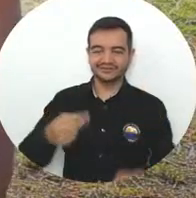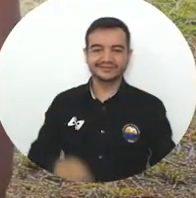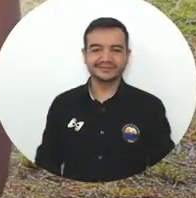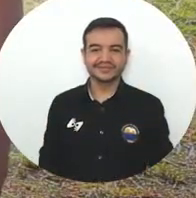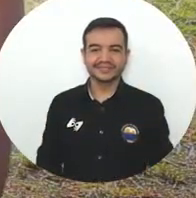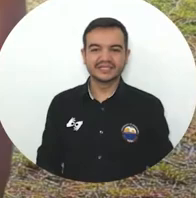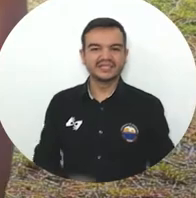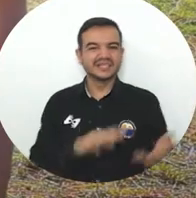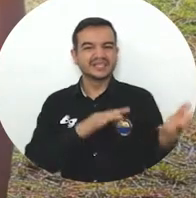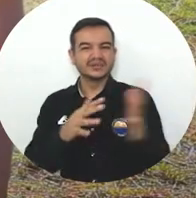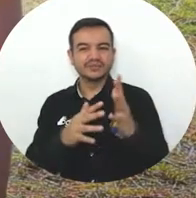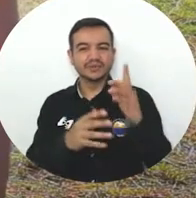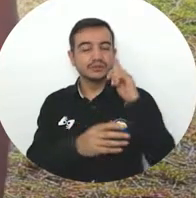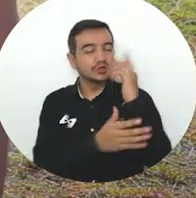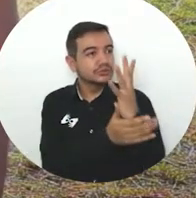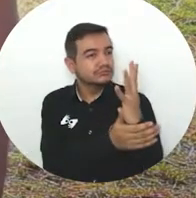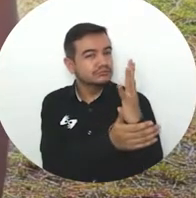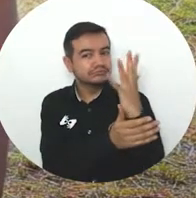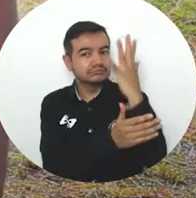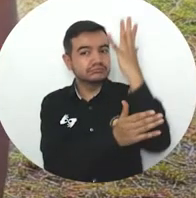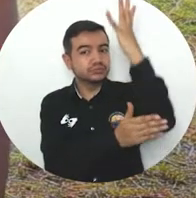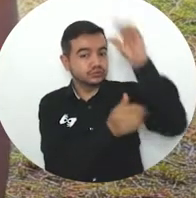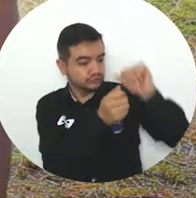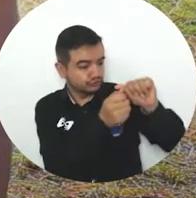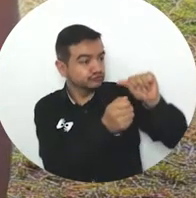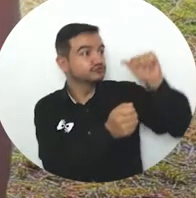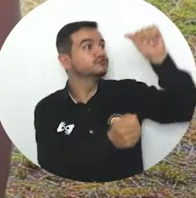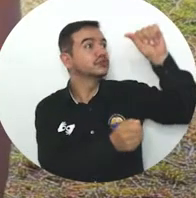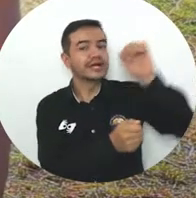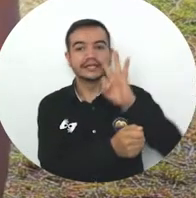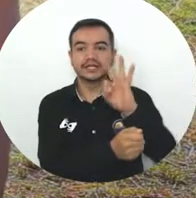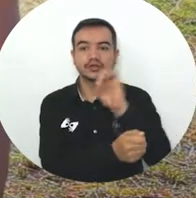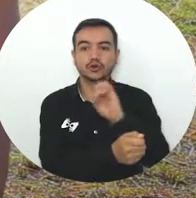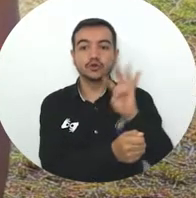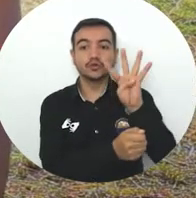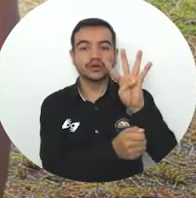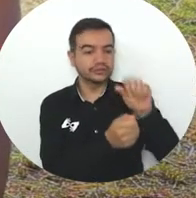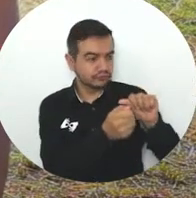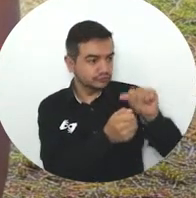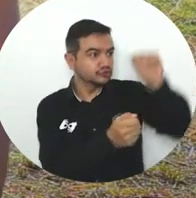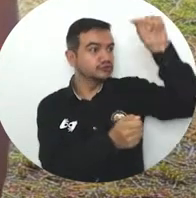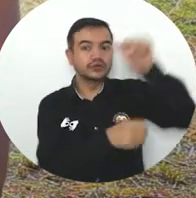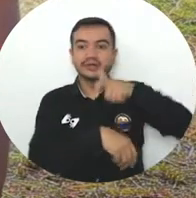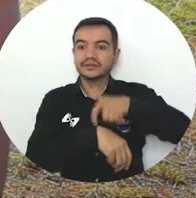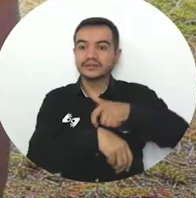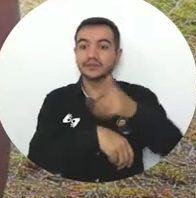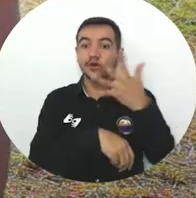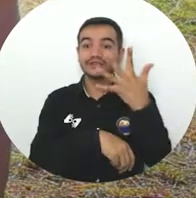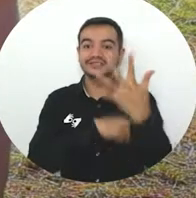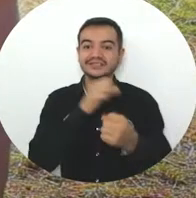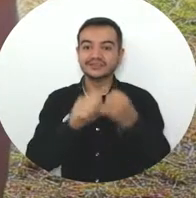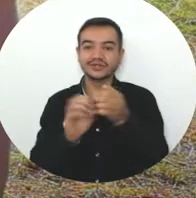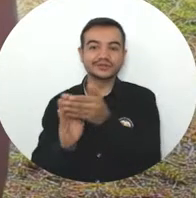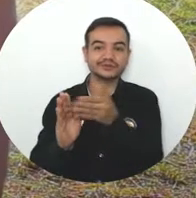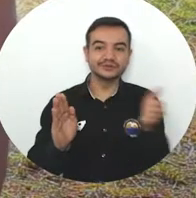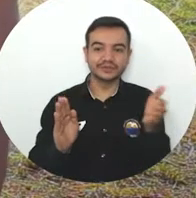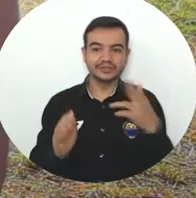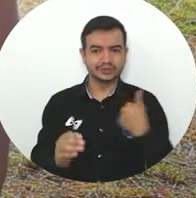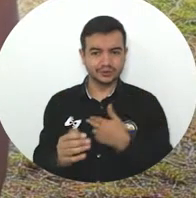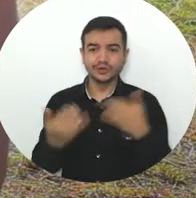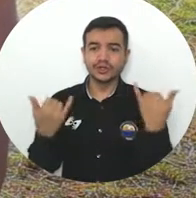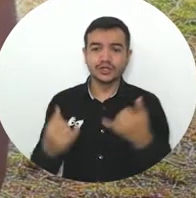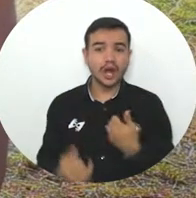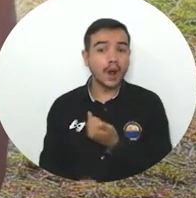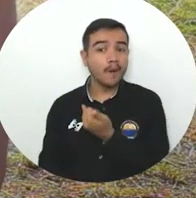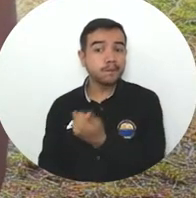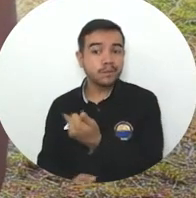Puede llegar más o menos a unos 3 o 4 metros. En 5 años ya nosotros tenemos un